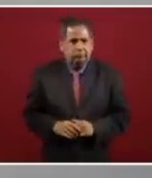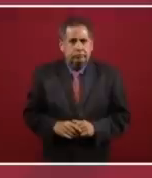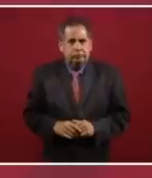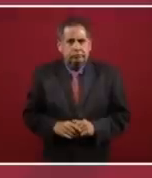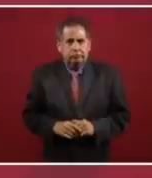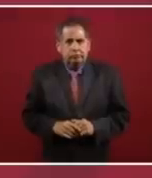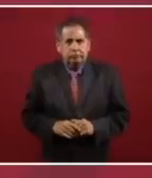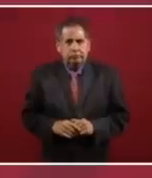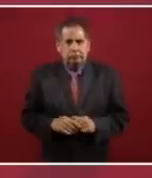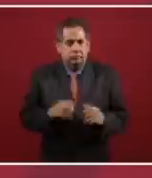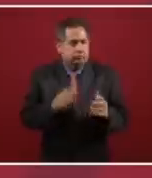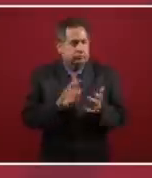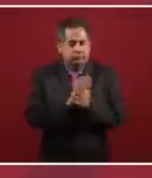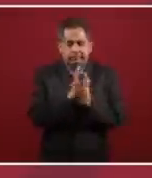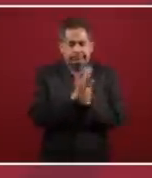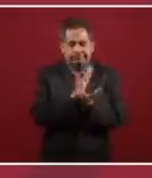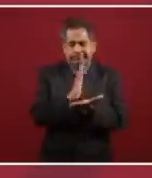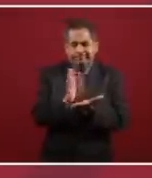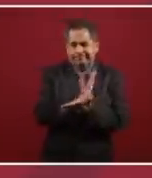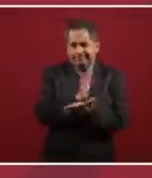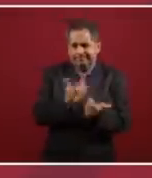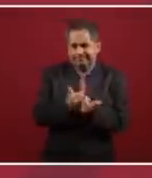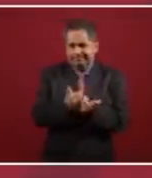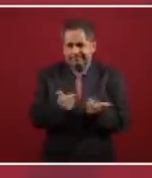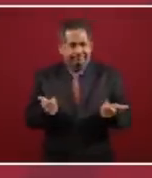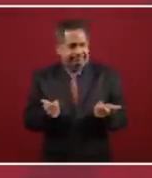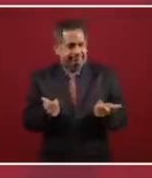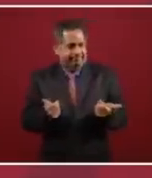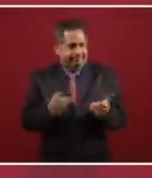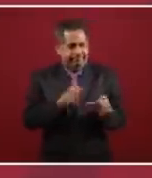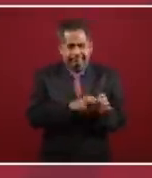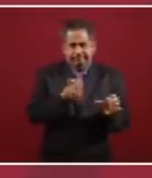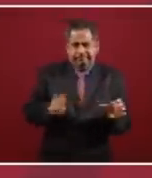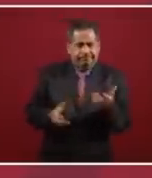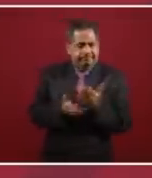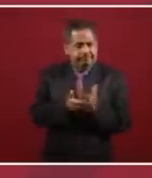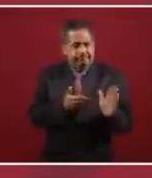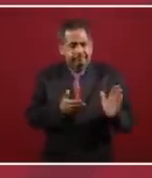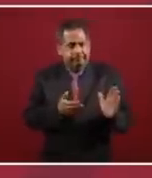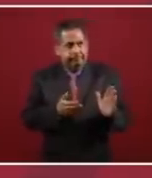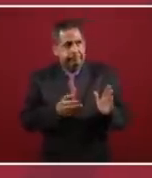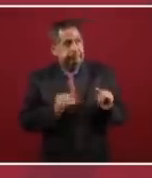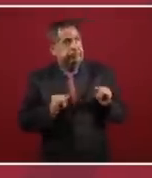no involucrar a la institución, sino